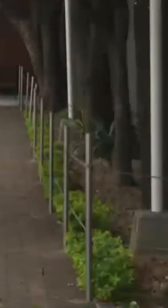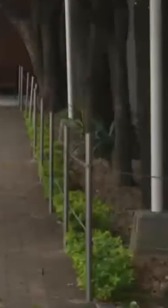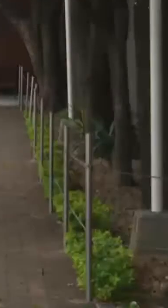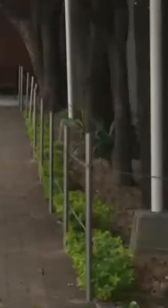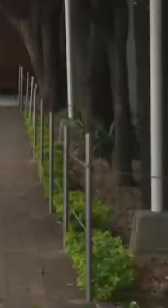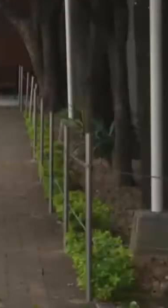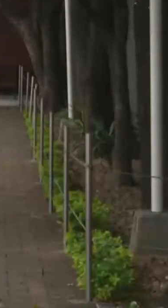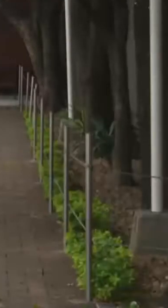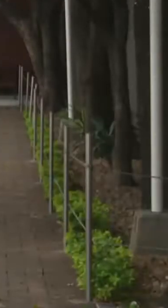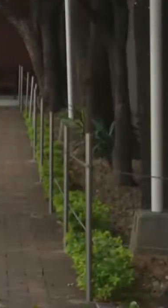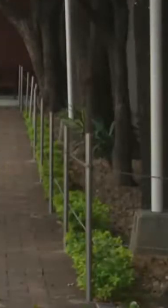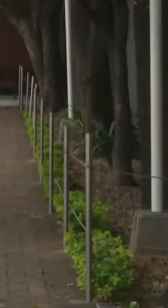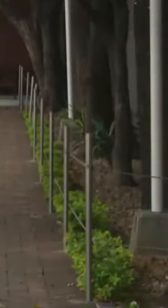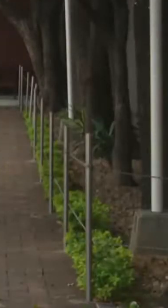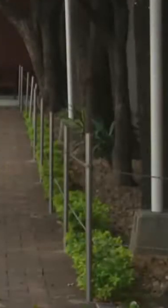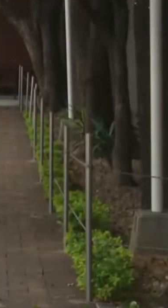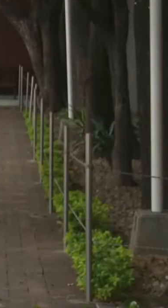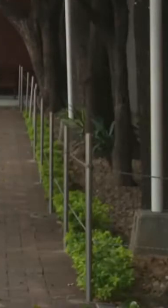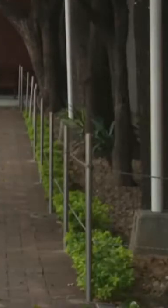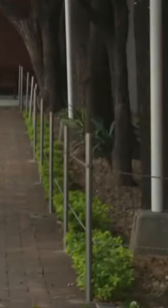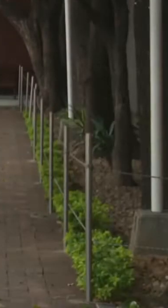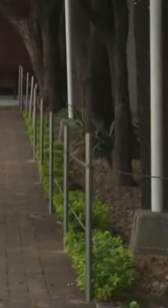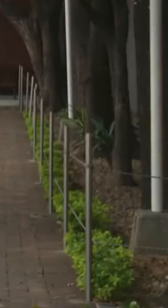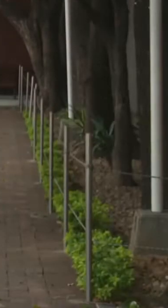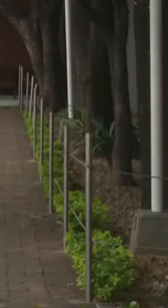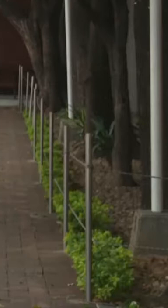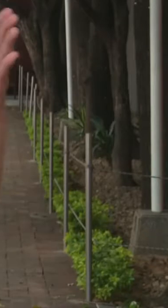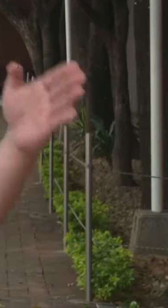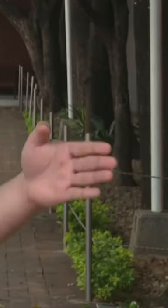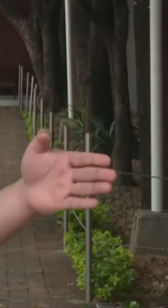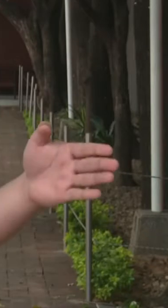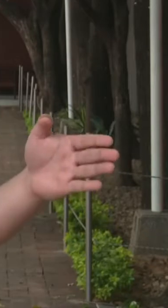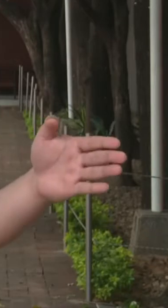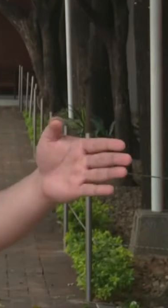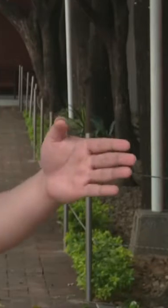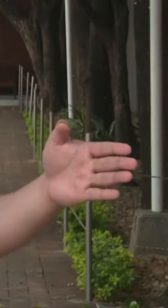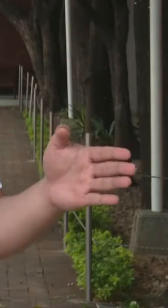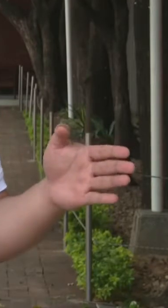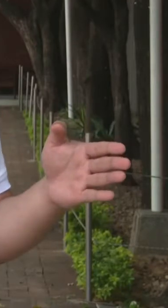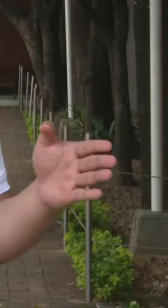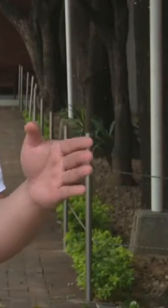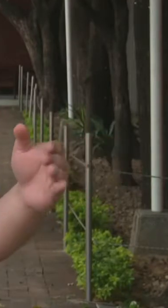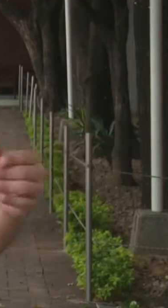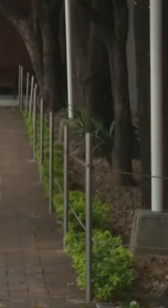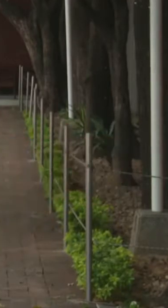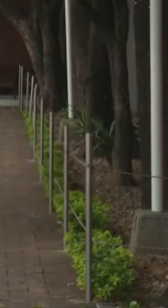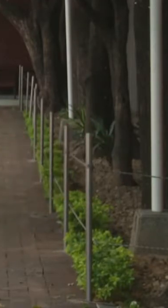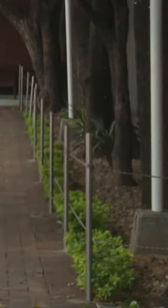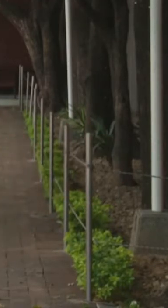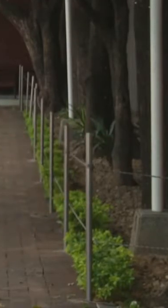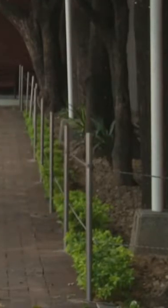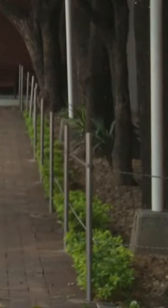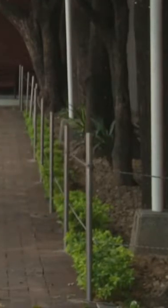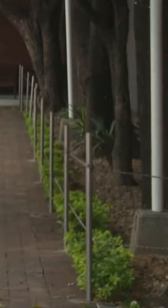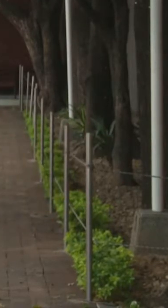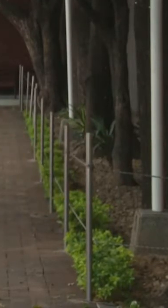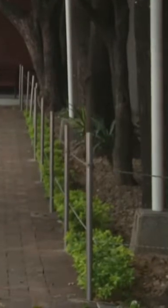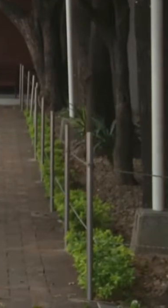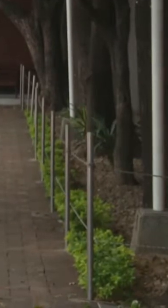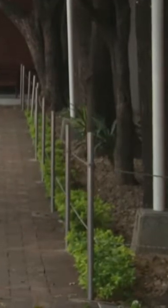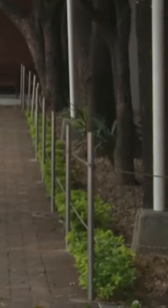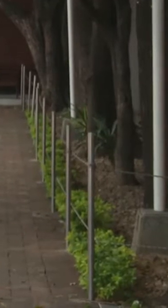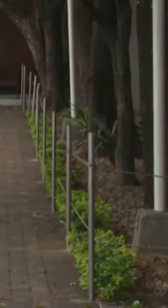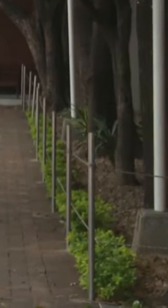tan inteligente es muy buenas tardes bueno así es como se lo decía si en santander ya se están preparando para la jornada de vacunación el norte de